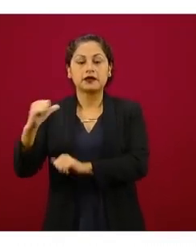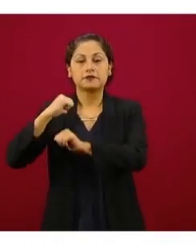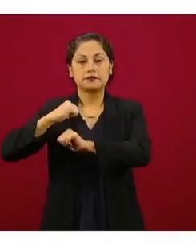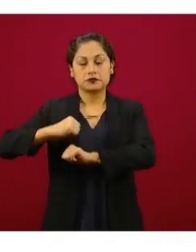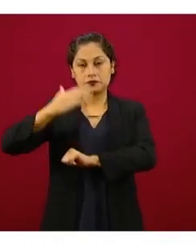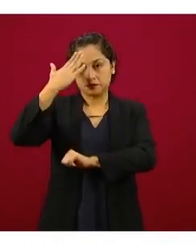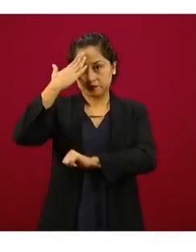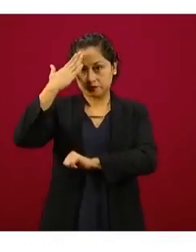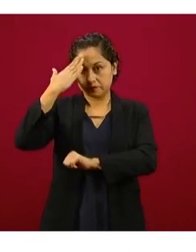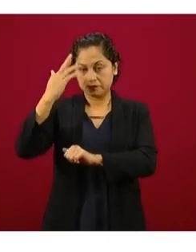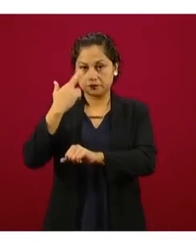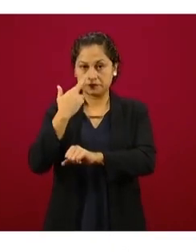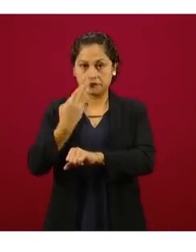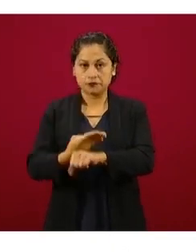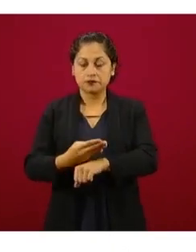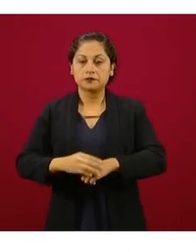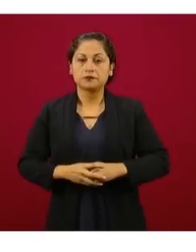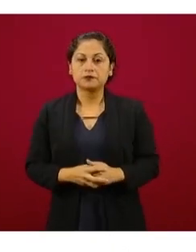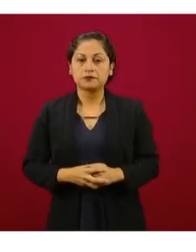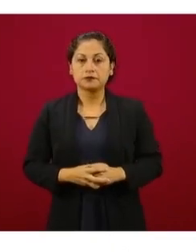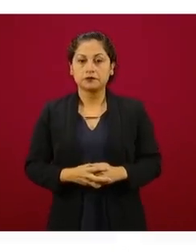operativa responsable.